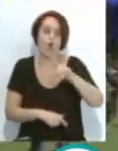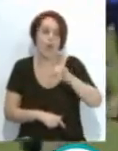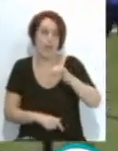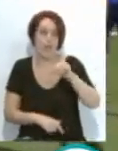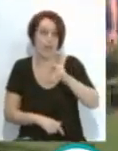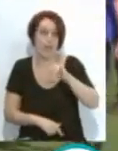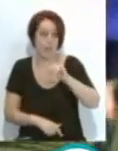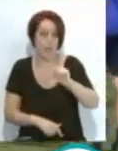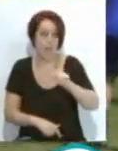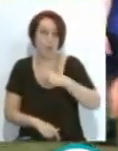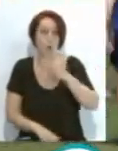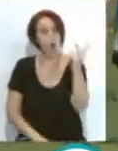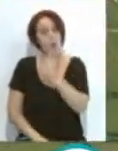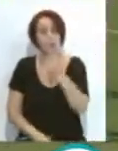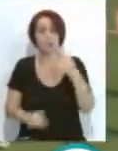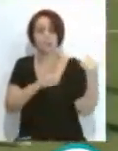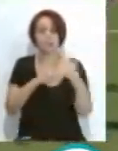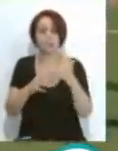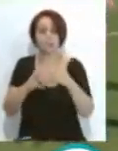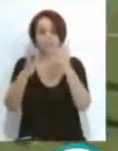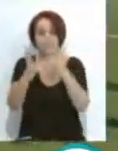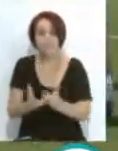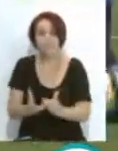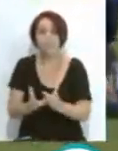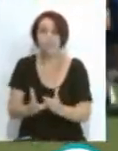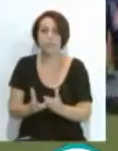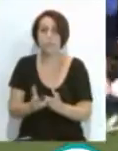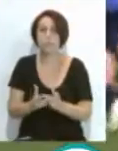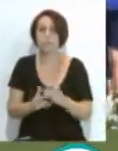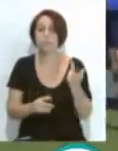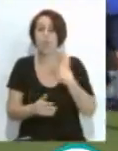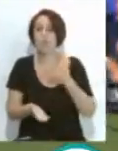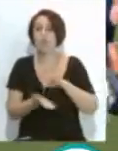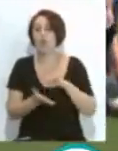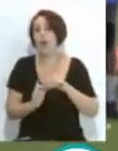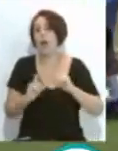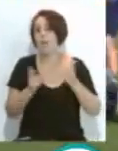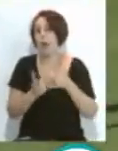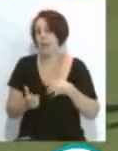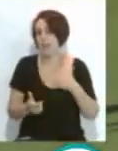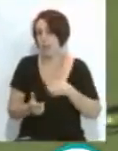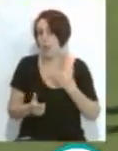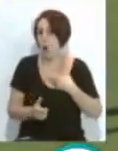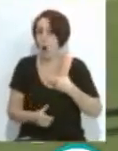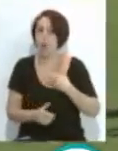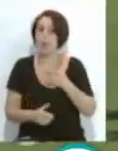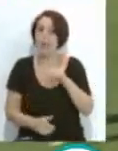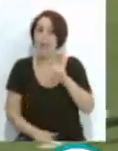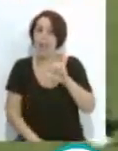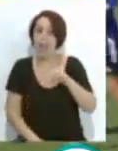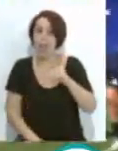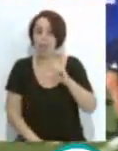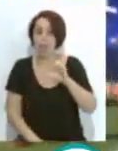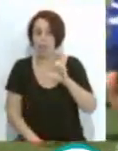partidos clasificatorios los que va a disputar el equipo argentino, con Jeremías Ledesma, que